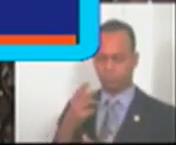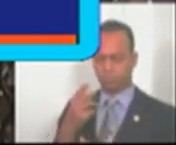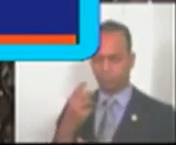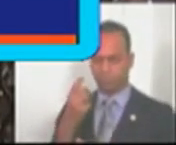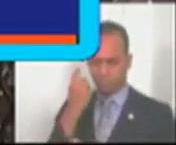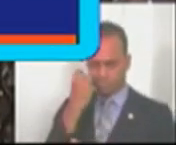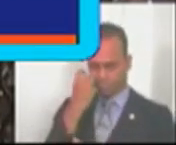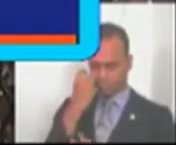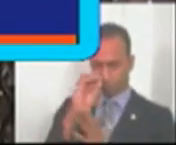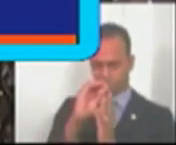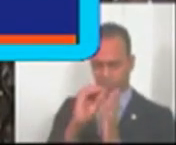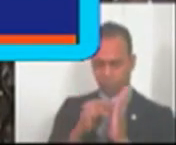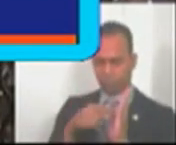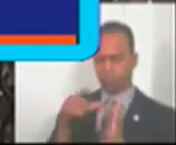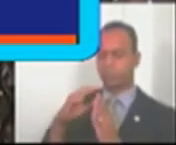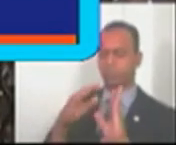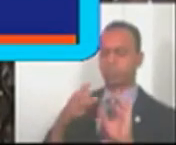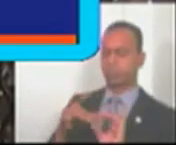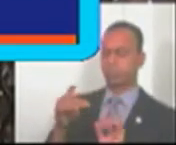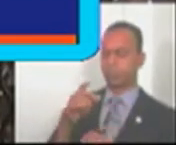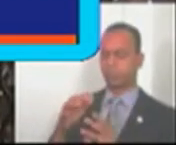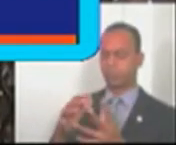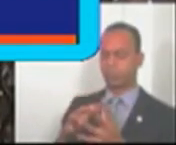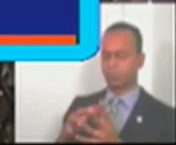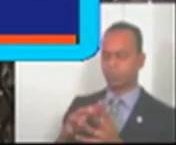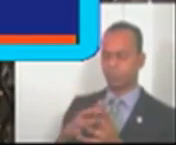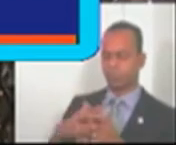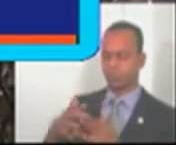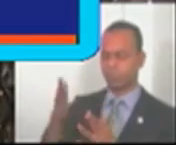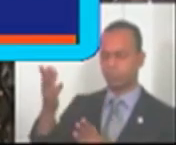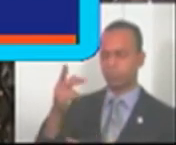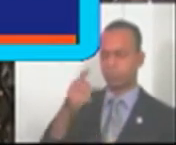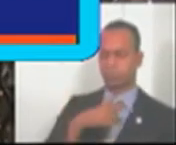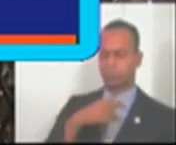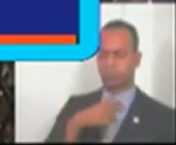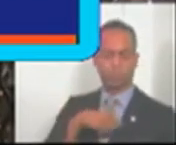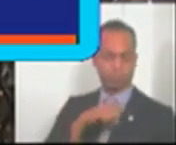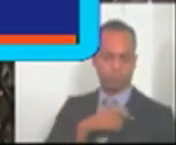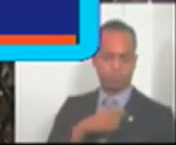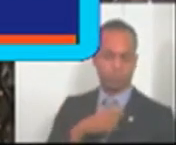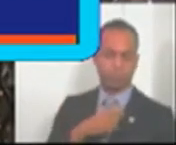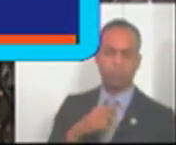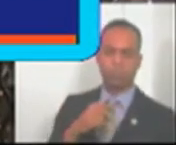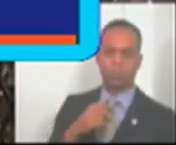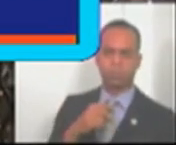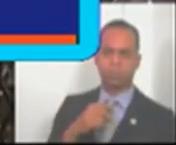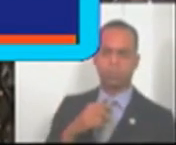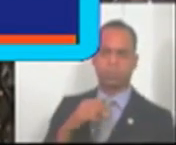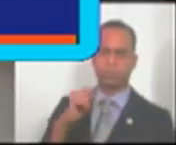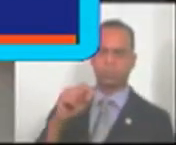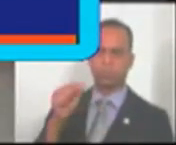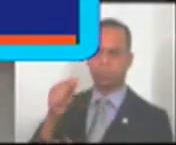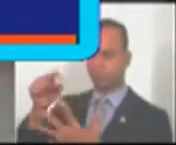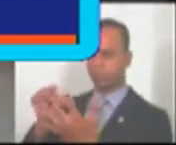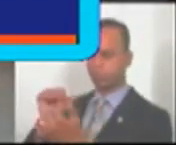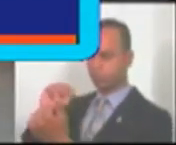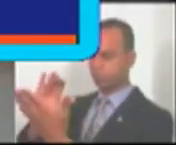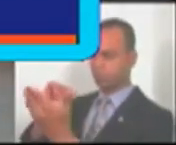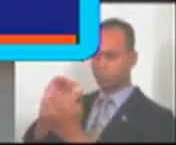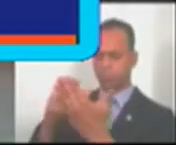precisamente el informe en Casa de América en España, y allí se recogen una serie de retos y